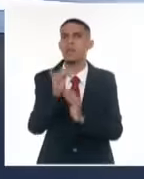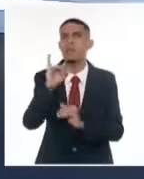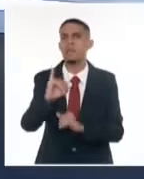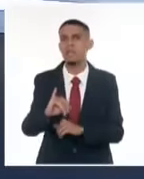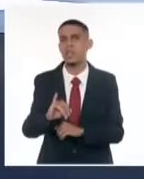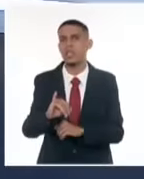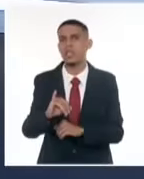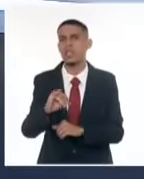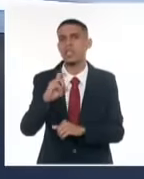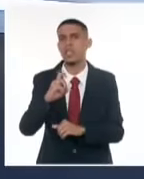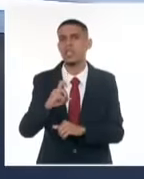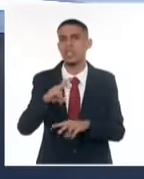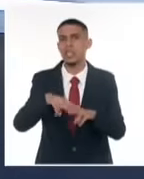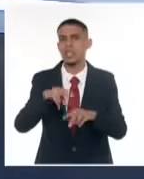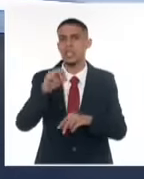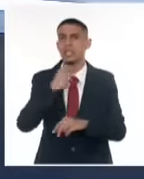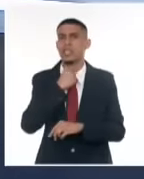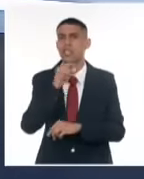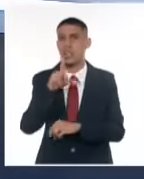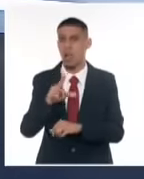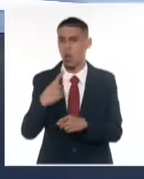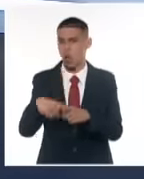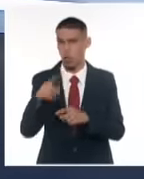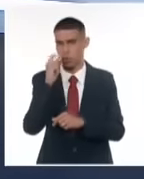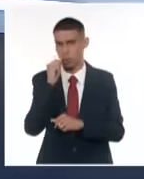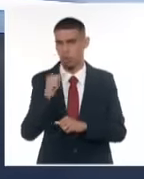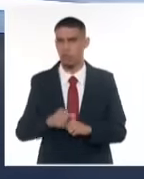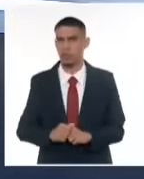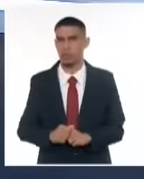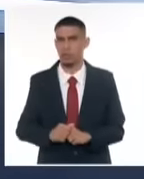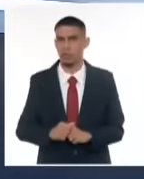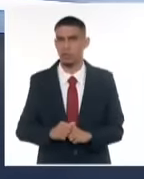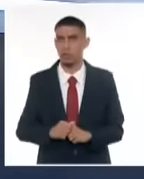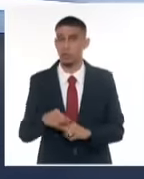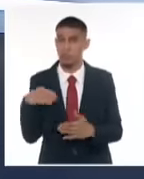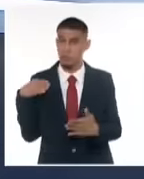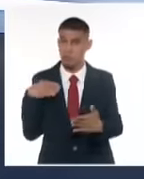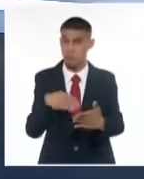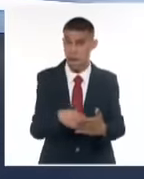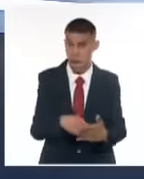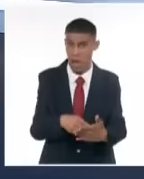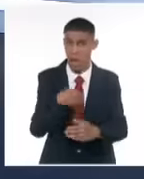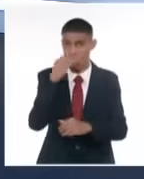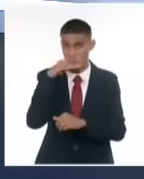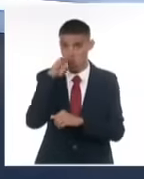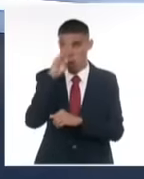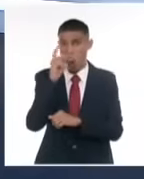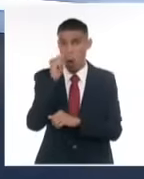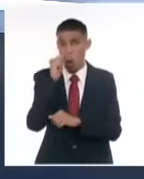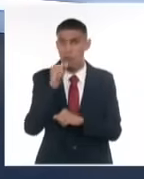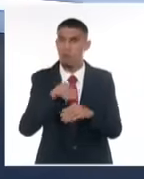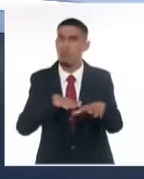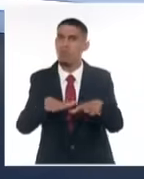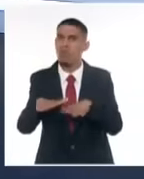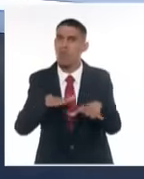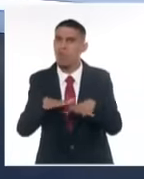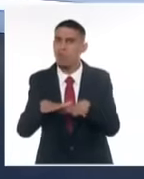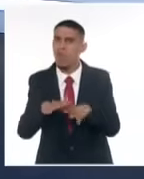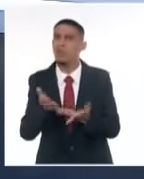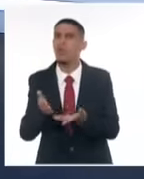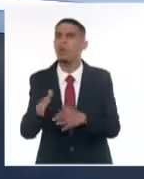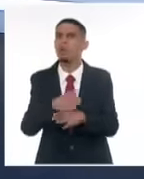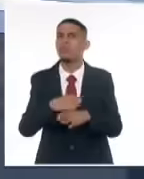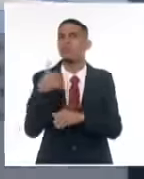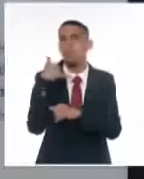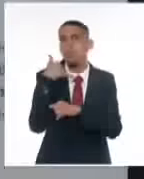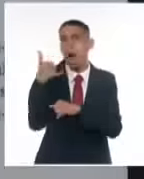Riverón. Los sucesos asociados a este arribo ilegal al territorio nacional, los movimientos por el país, los